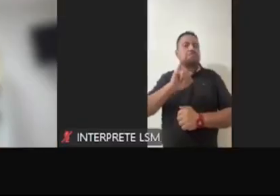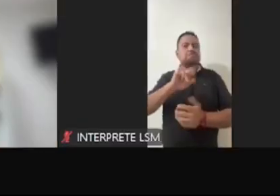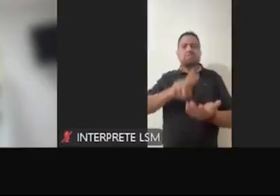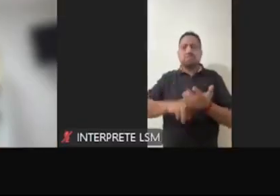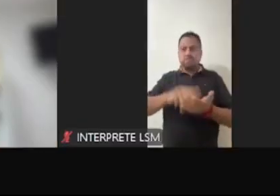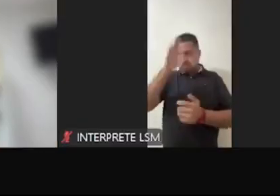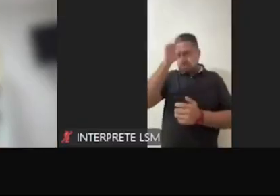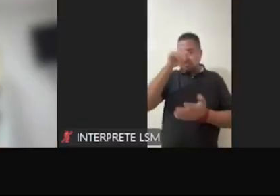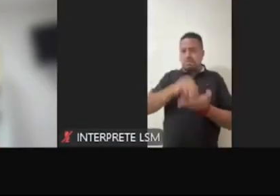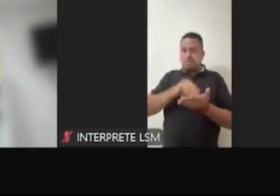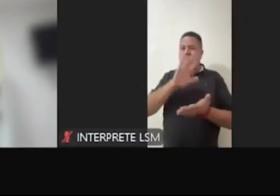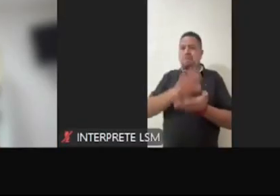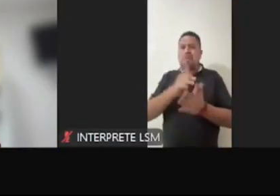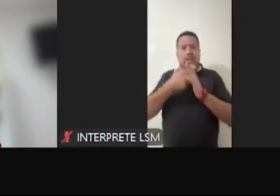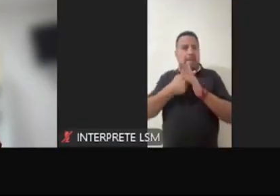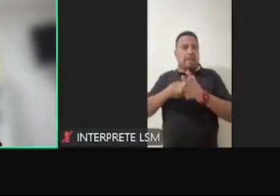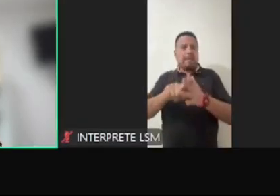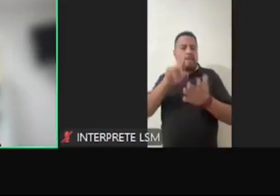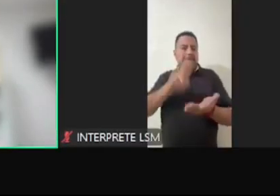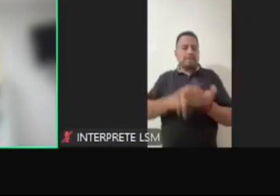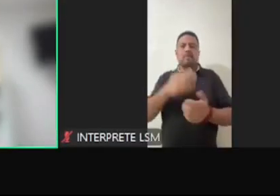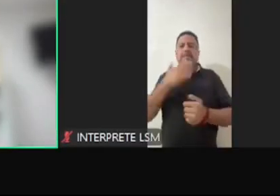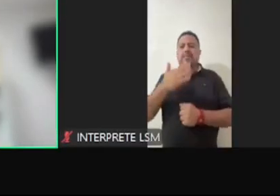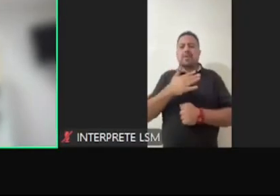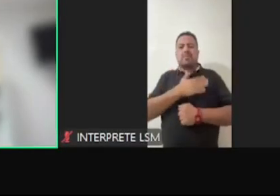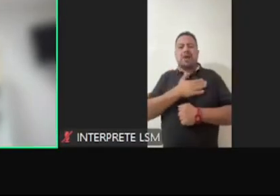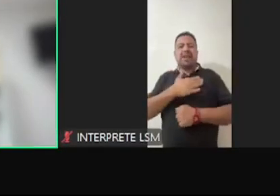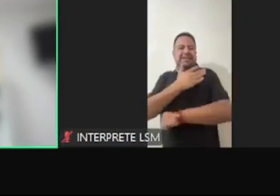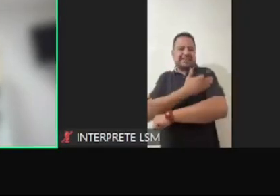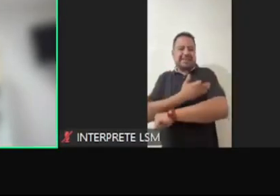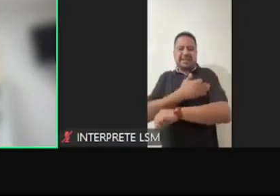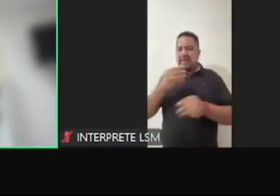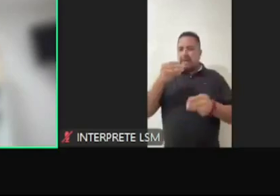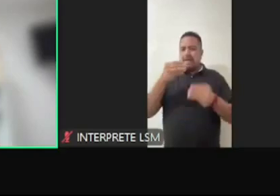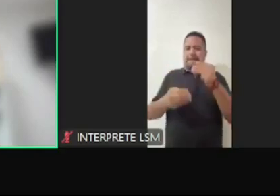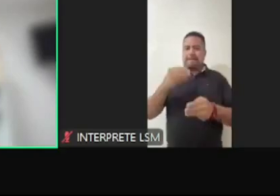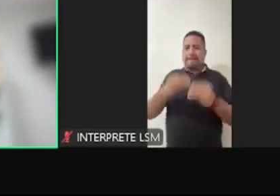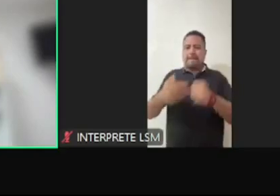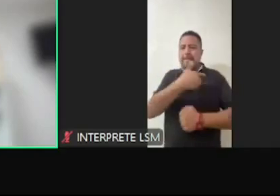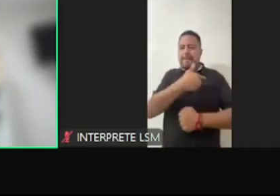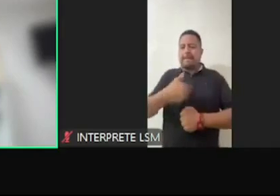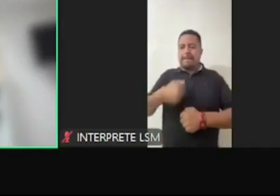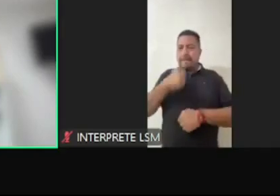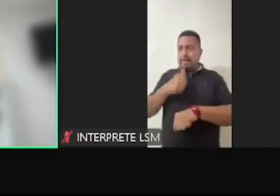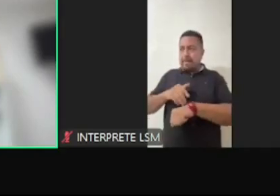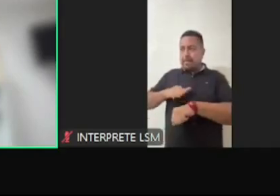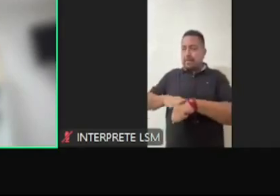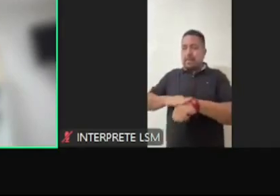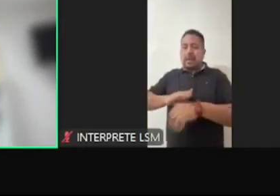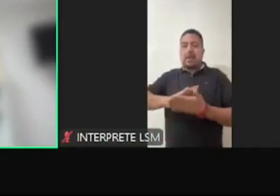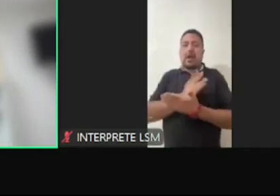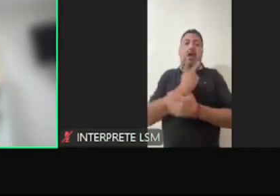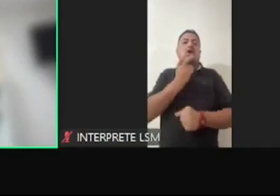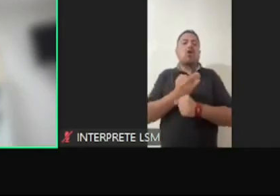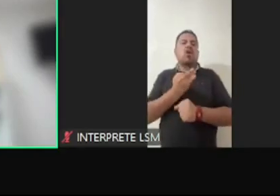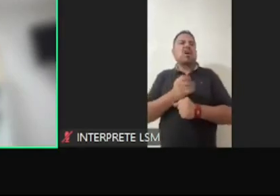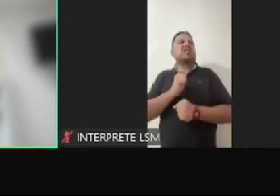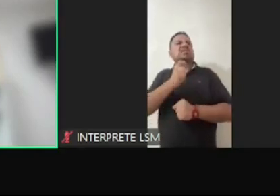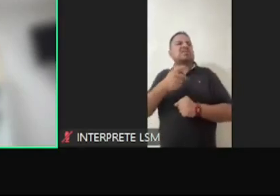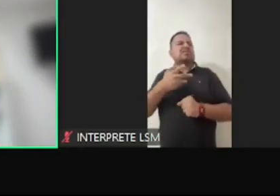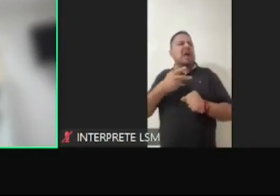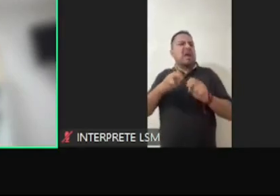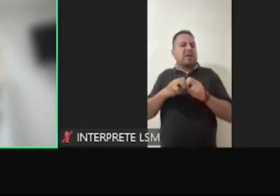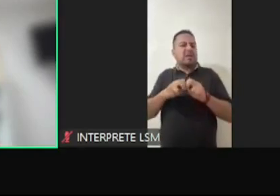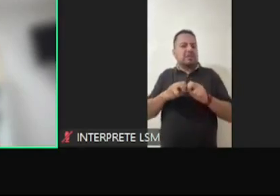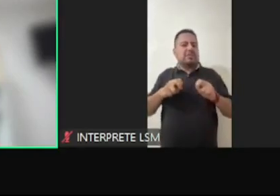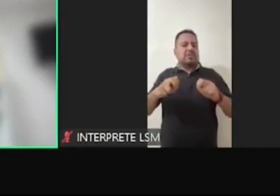sesionar válidamente Buenas tardes magistrada presidenta hago constar que además de usted se encuentran en esta sesión no